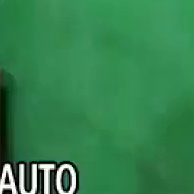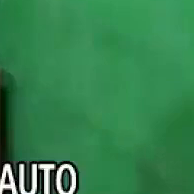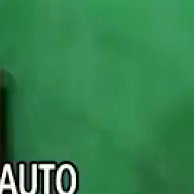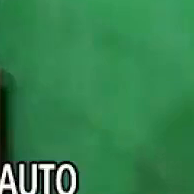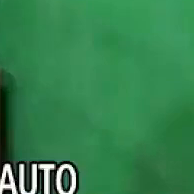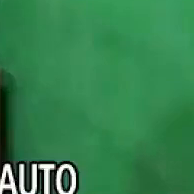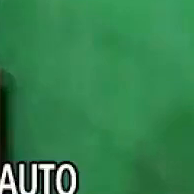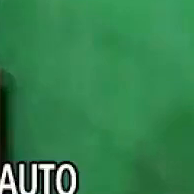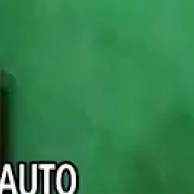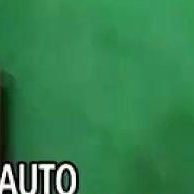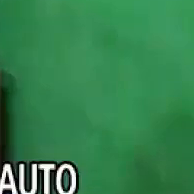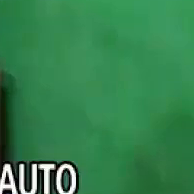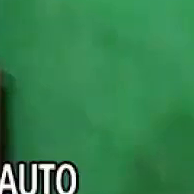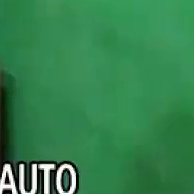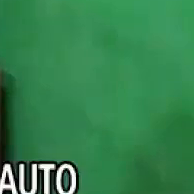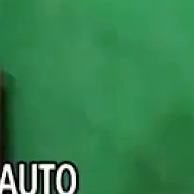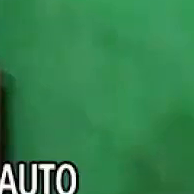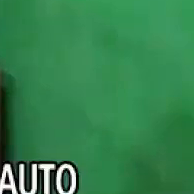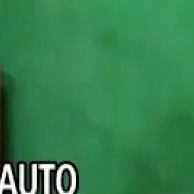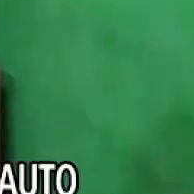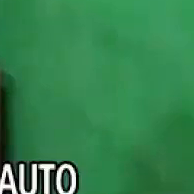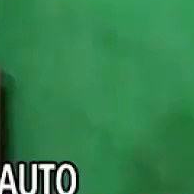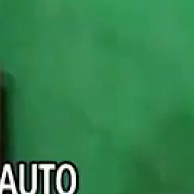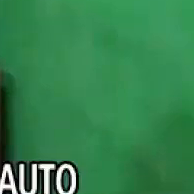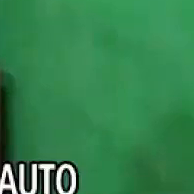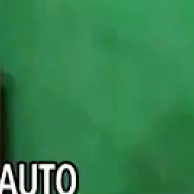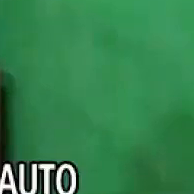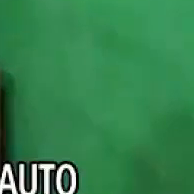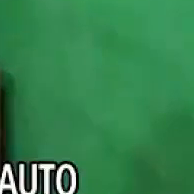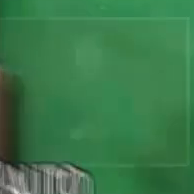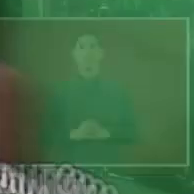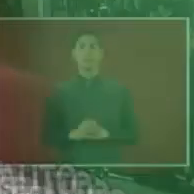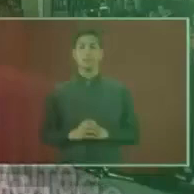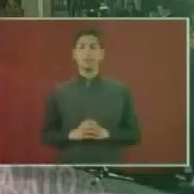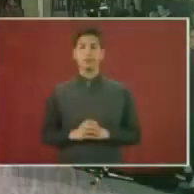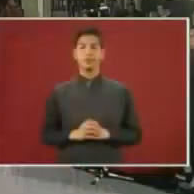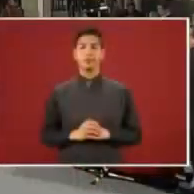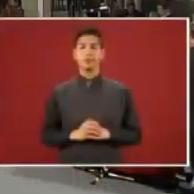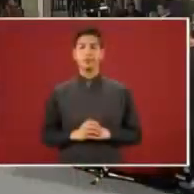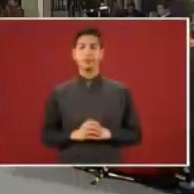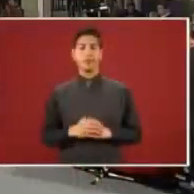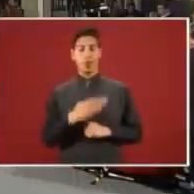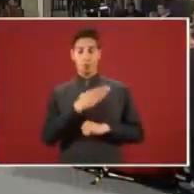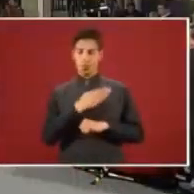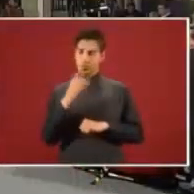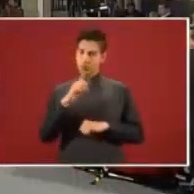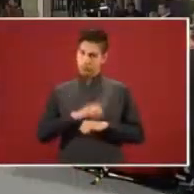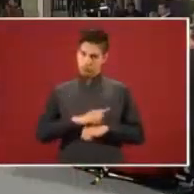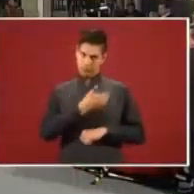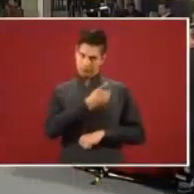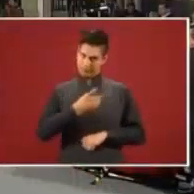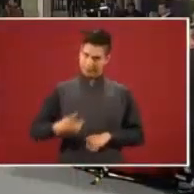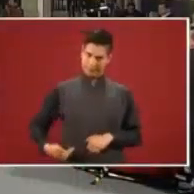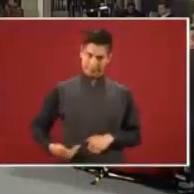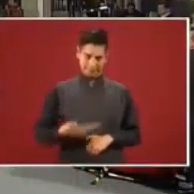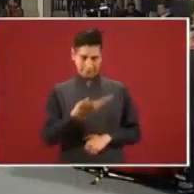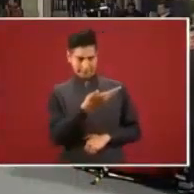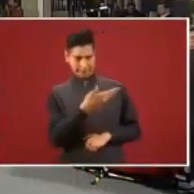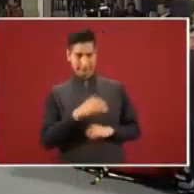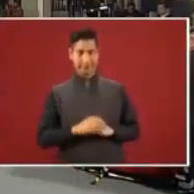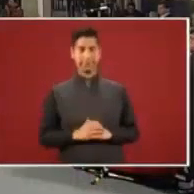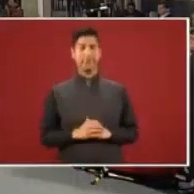pone este periodista. Vamos a ver, amigos, el siguiente segmento de video. Sí, buenos días, señor presidente.